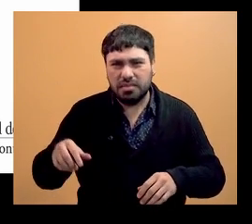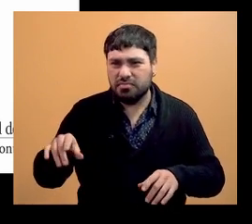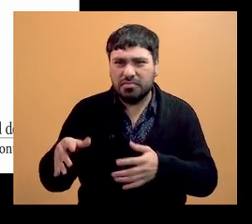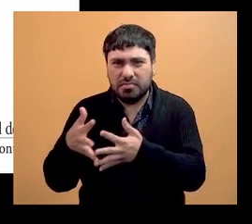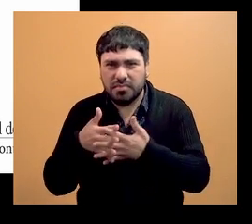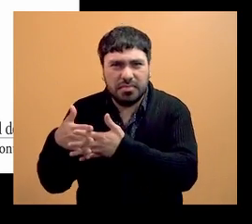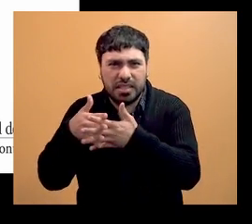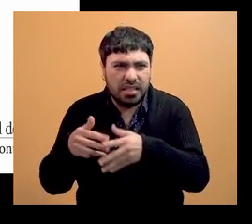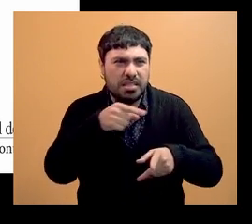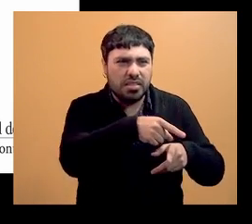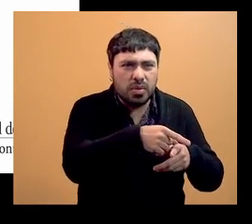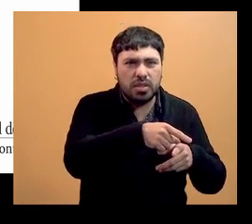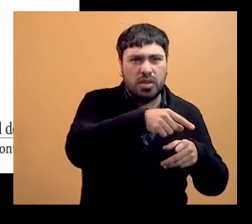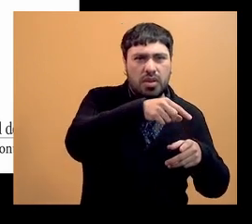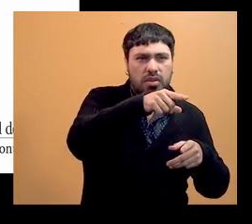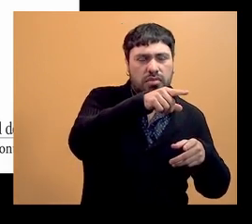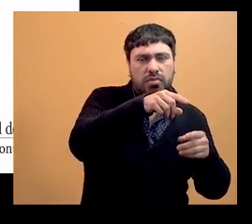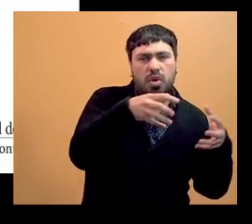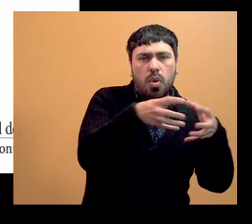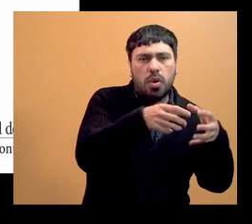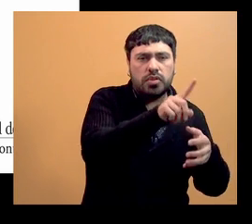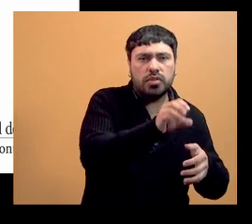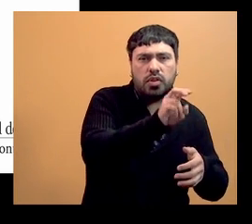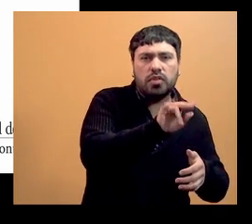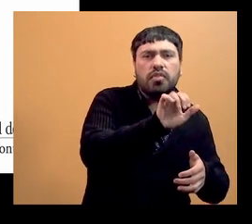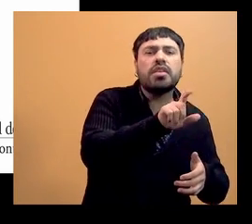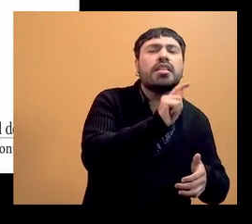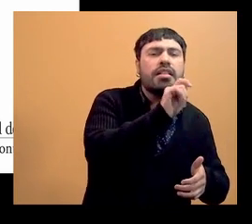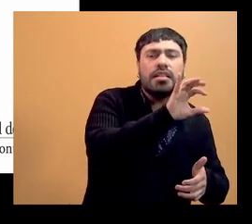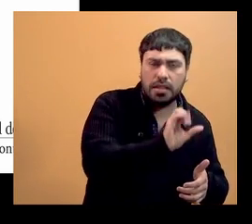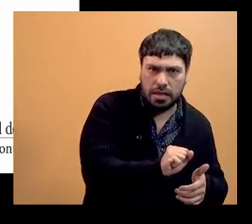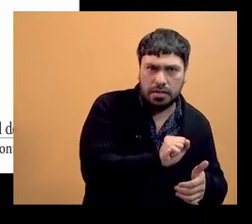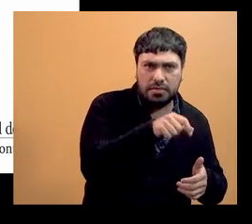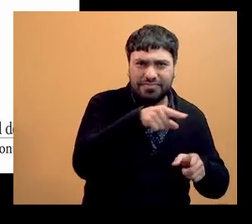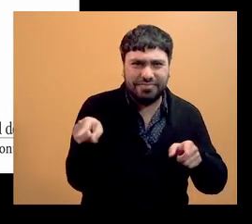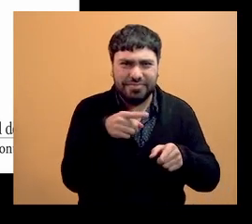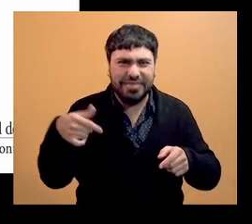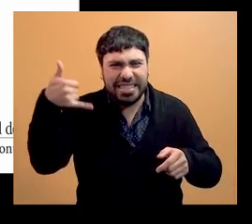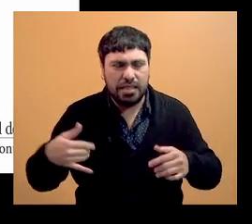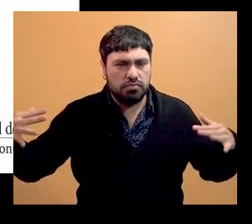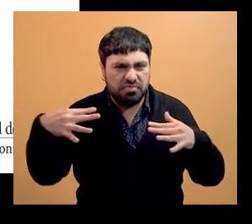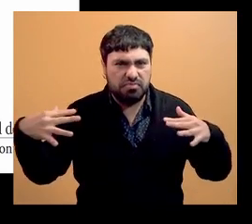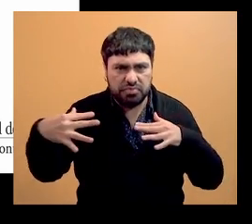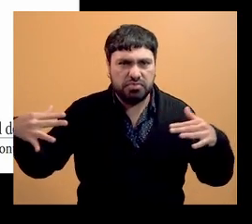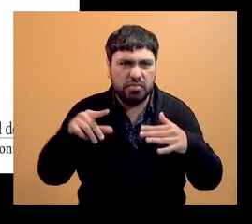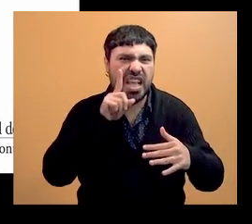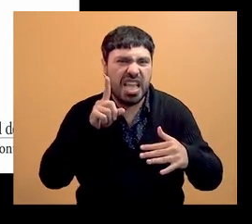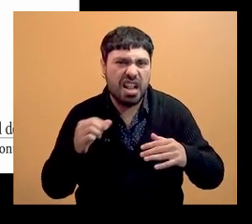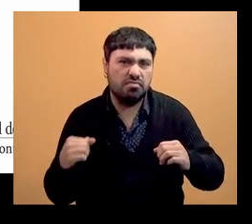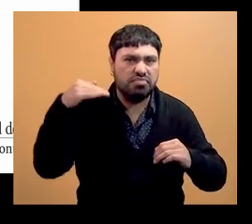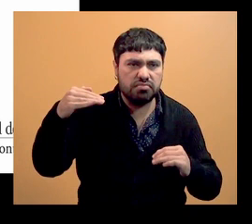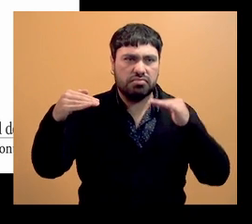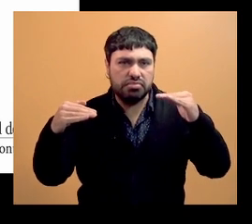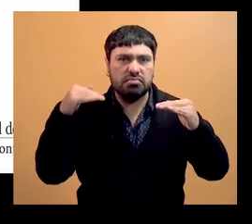política, fue la que gatilló finalmente todo este primer boom de desarrollo tecnológico a manos de programas espaciales ligados